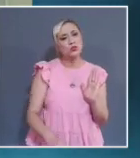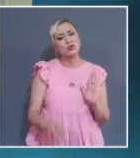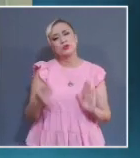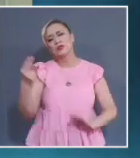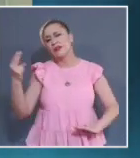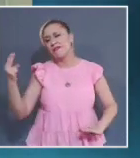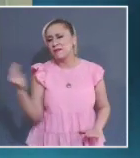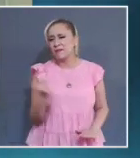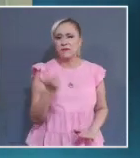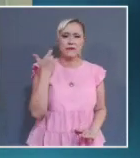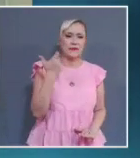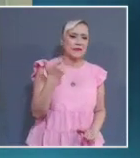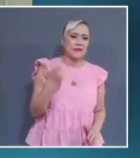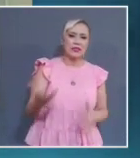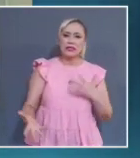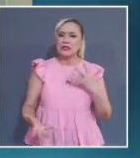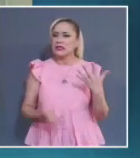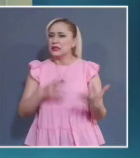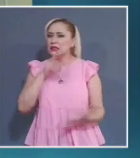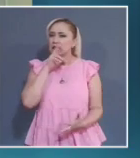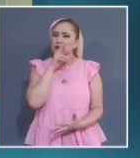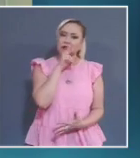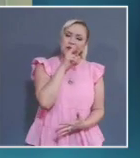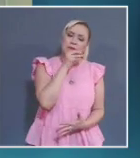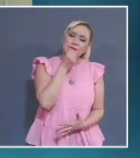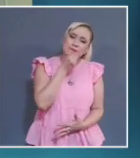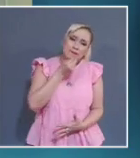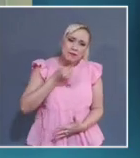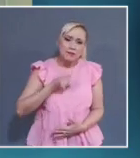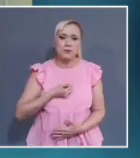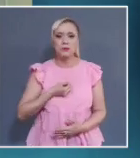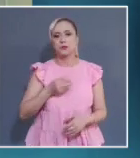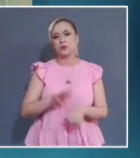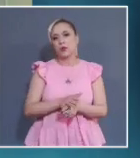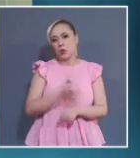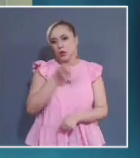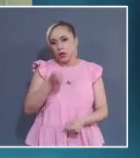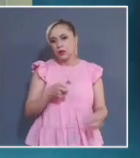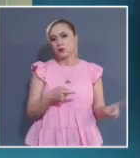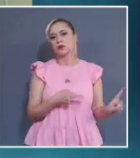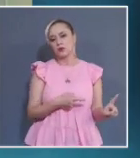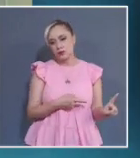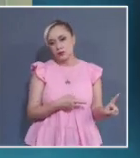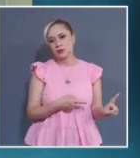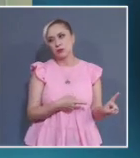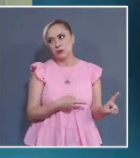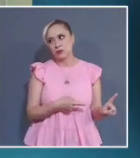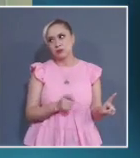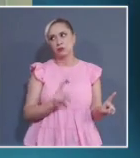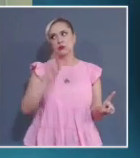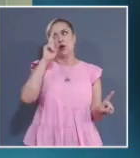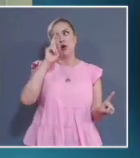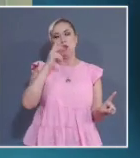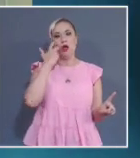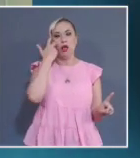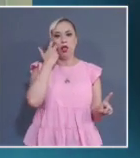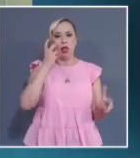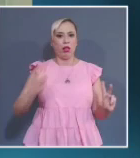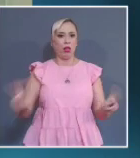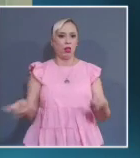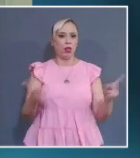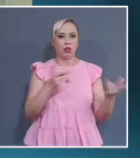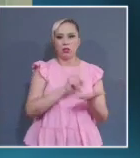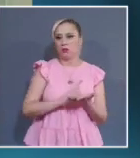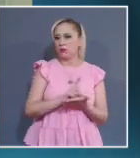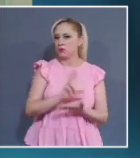Esa extrema necesidad económica, desde luego que en concepto del suscrito, debería de justificarse. No era nada más